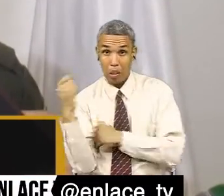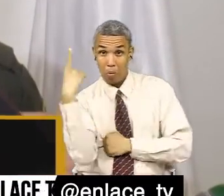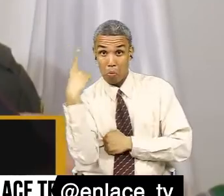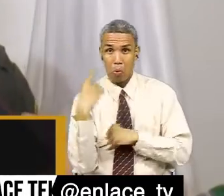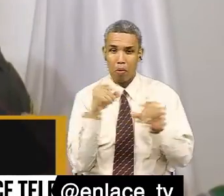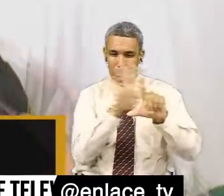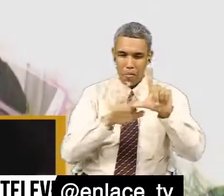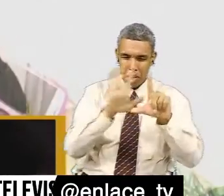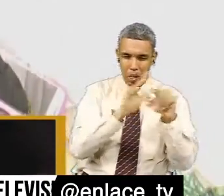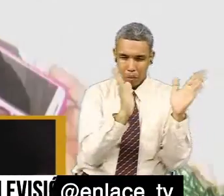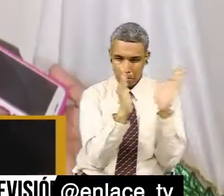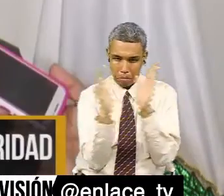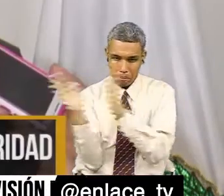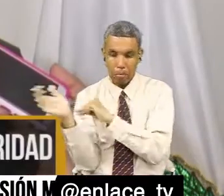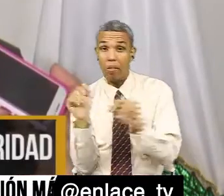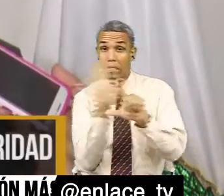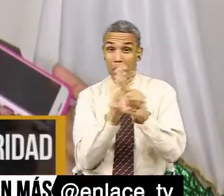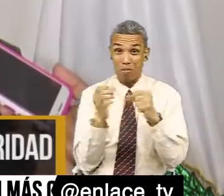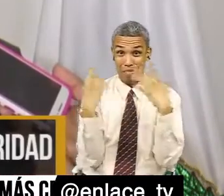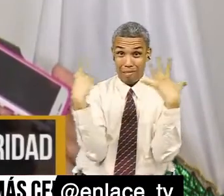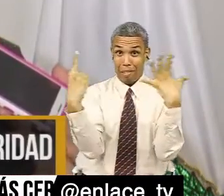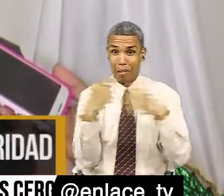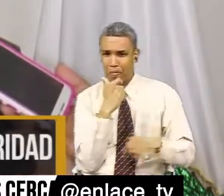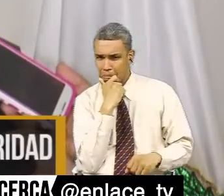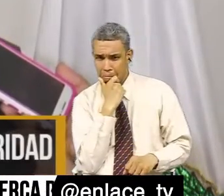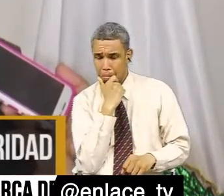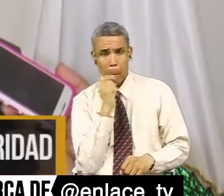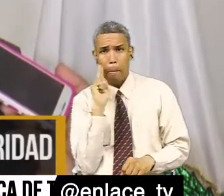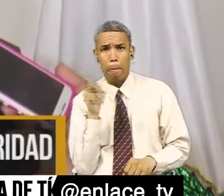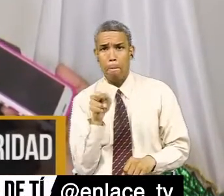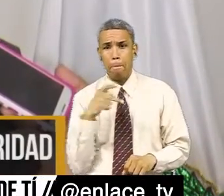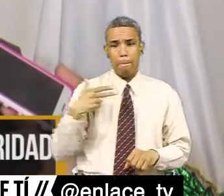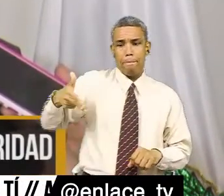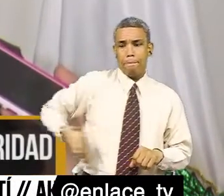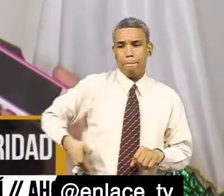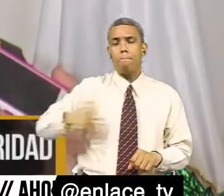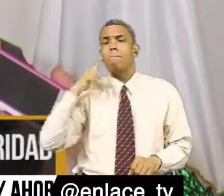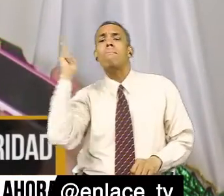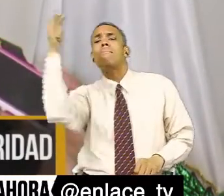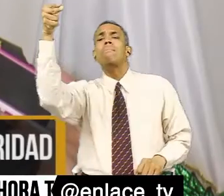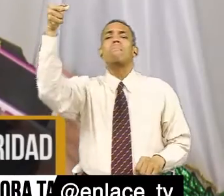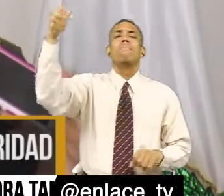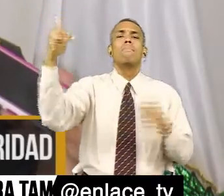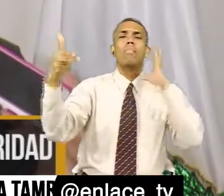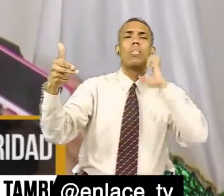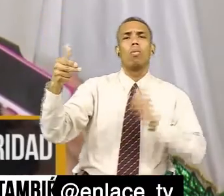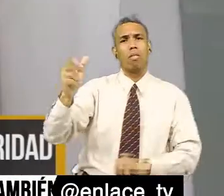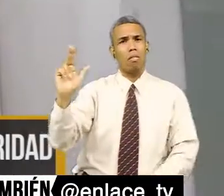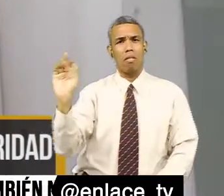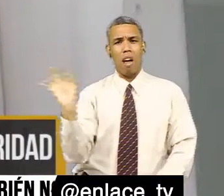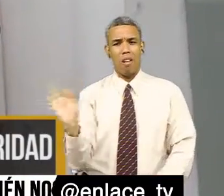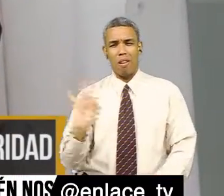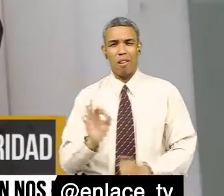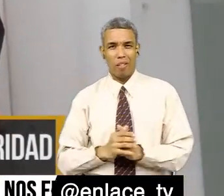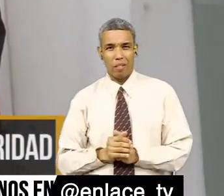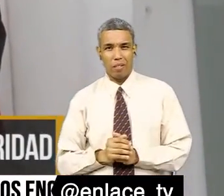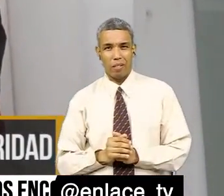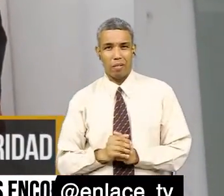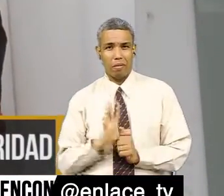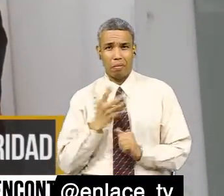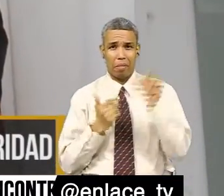muestra de algún arma de fuego. Se ha podido recopilar una persona pretendía hacer un